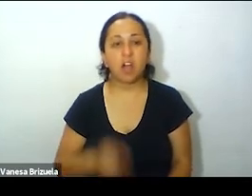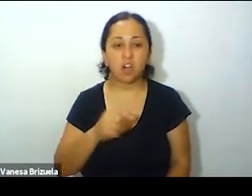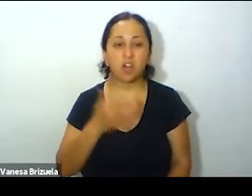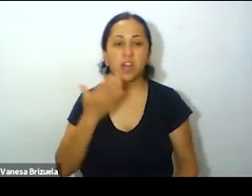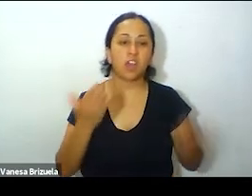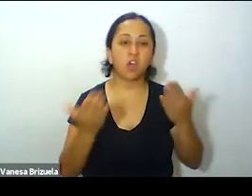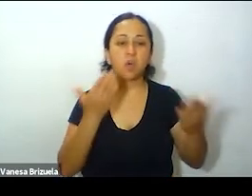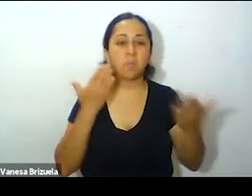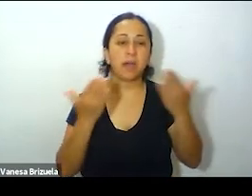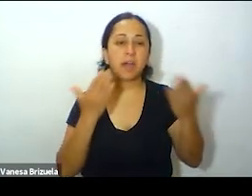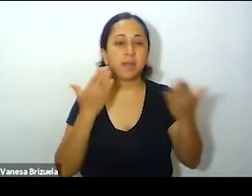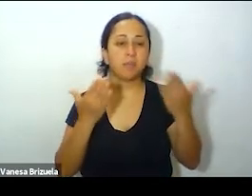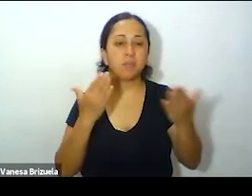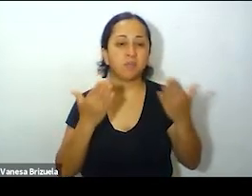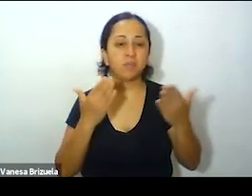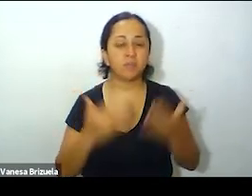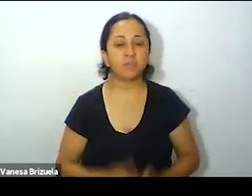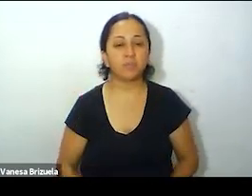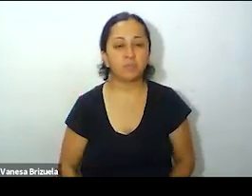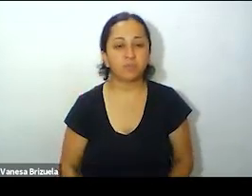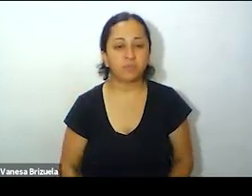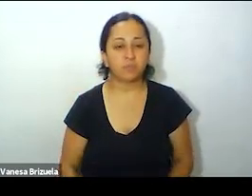Acá en comparación también les puse